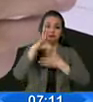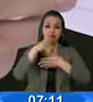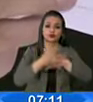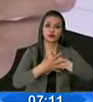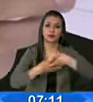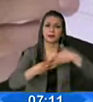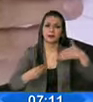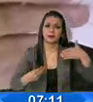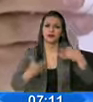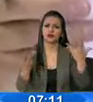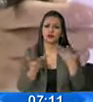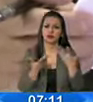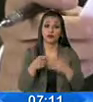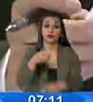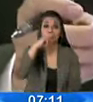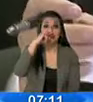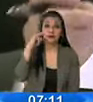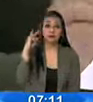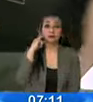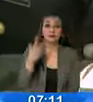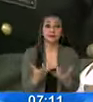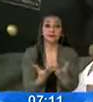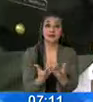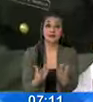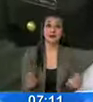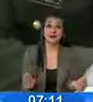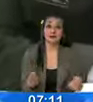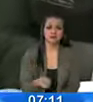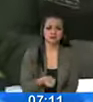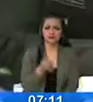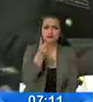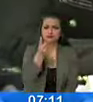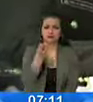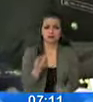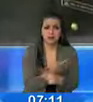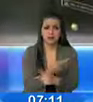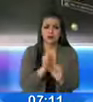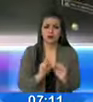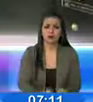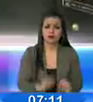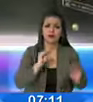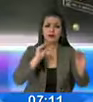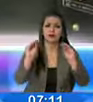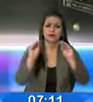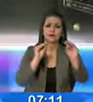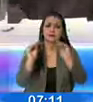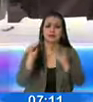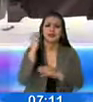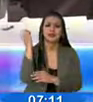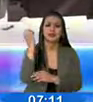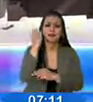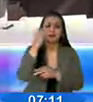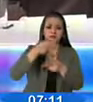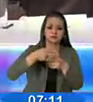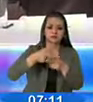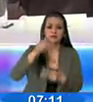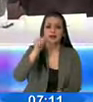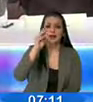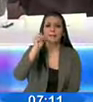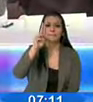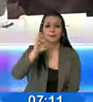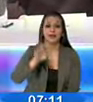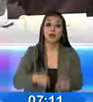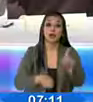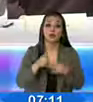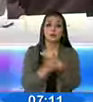de notificación de menores de edad desaparecidos en inminente riesgo. Es que se implementará la alerta Amber, que ya funciona en varios países.